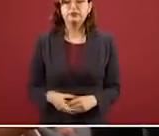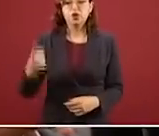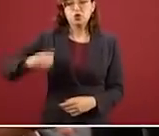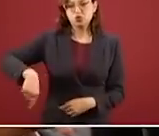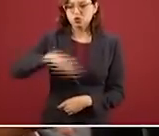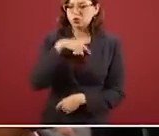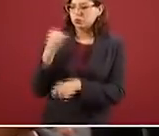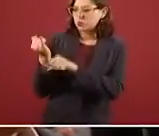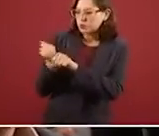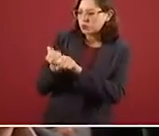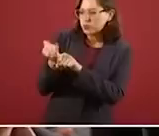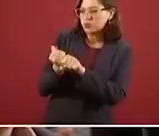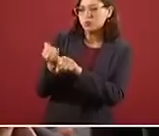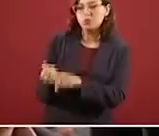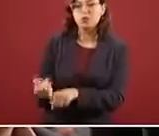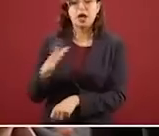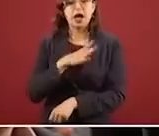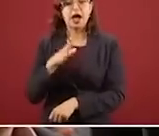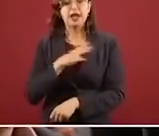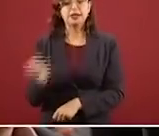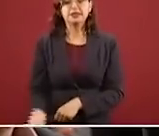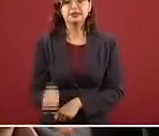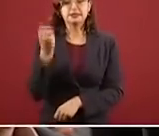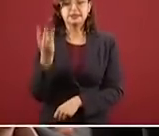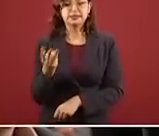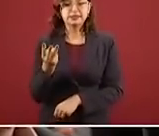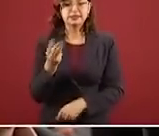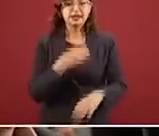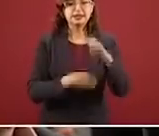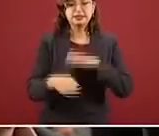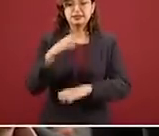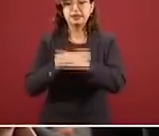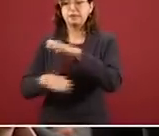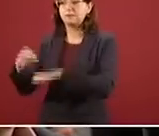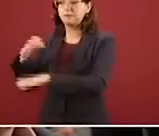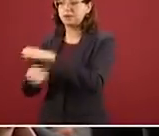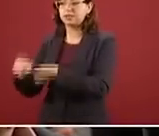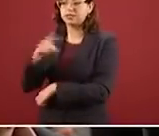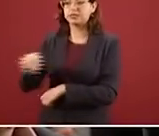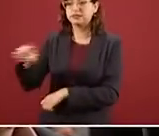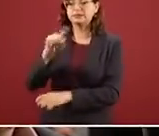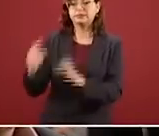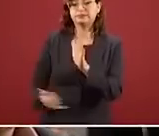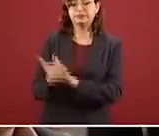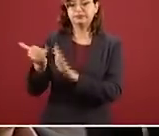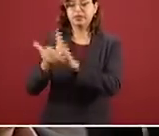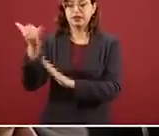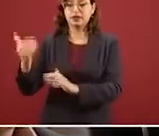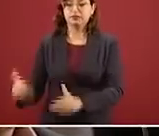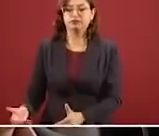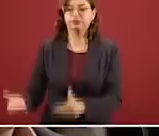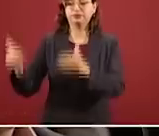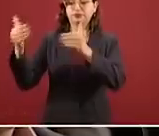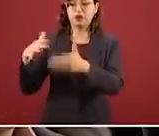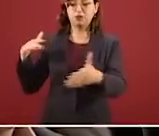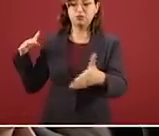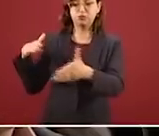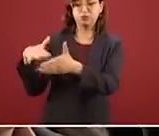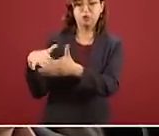realizamos nos indica que son tres empresas las presuntas responsables de construir esta presa, y